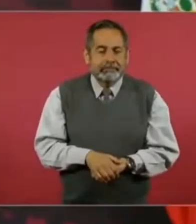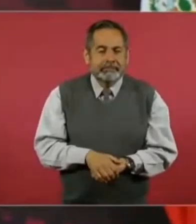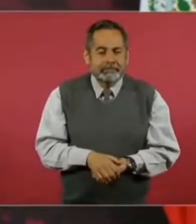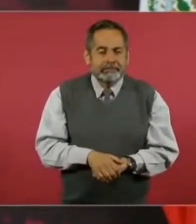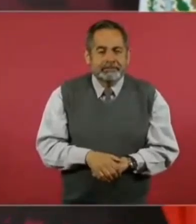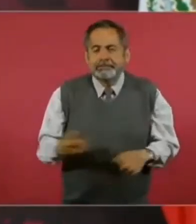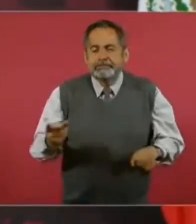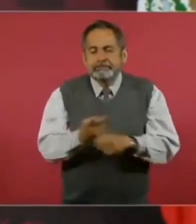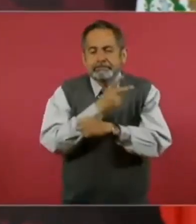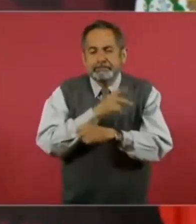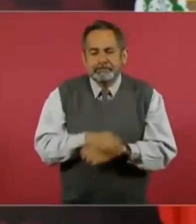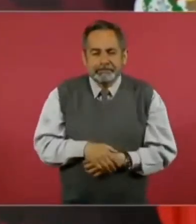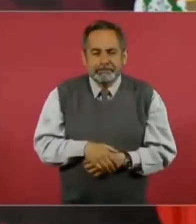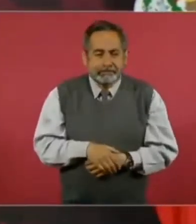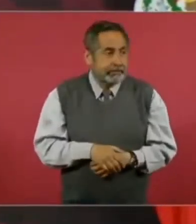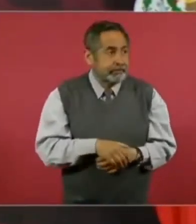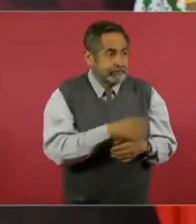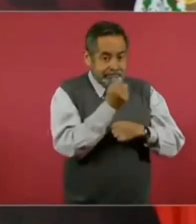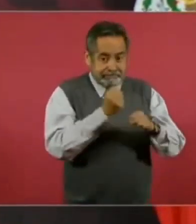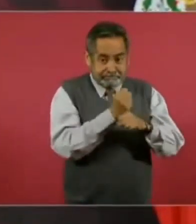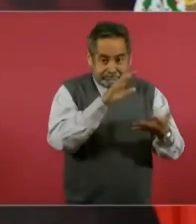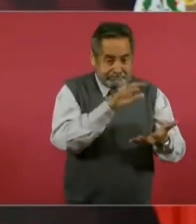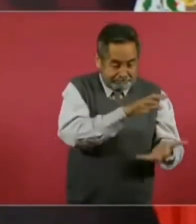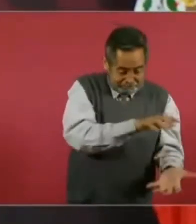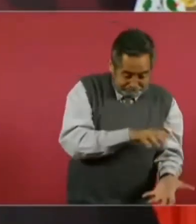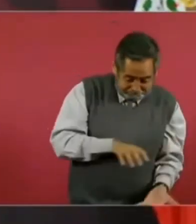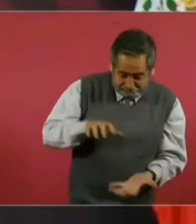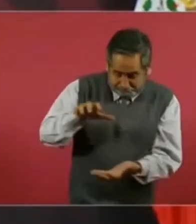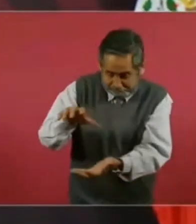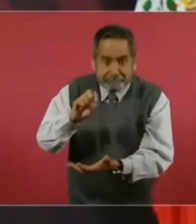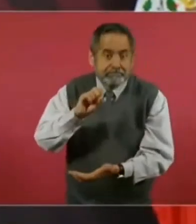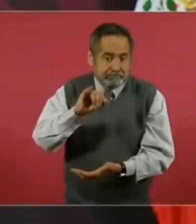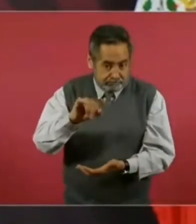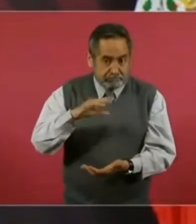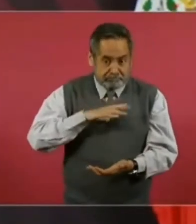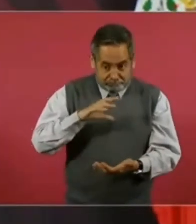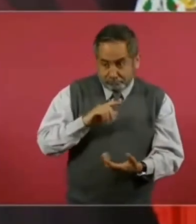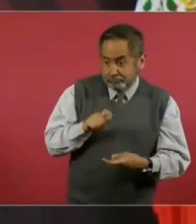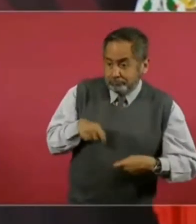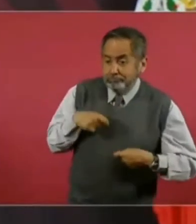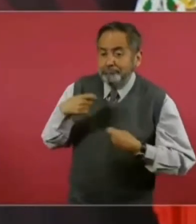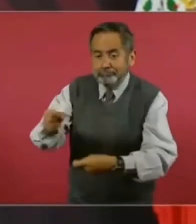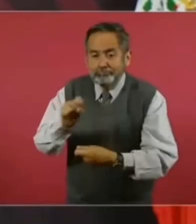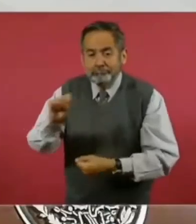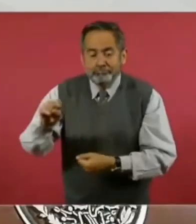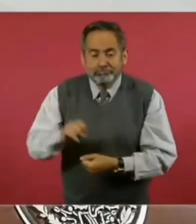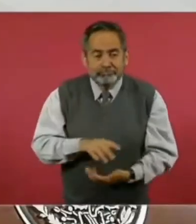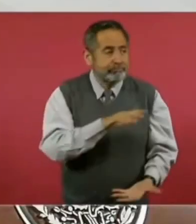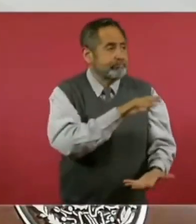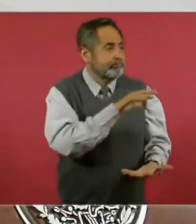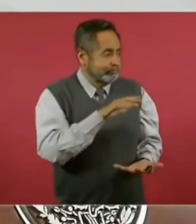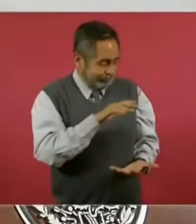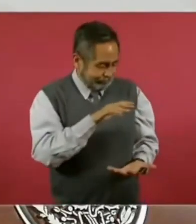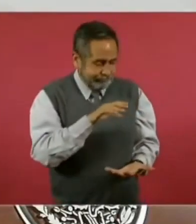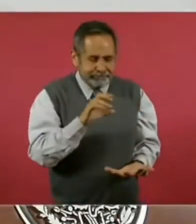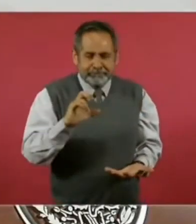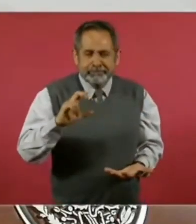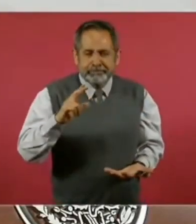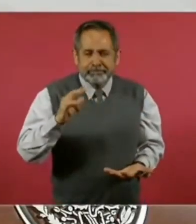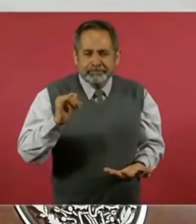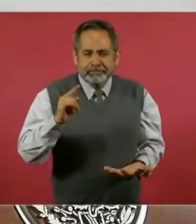¿qué sucedió? Pues sí llegaron las armas a la delincuencia, nada más que ya sin los